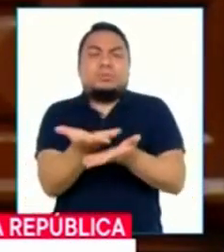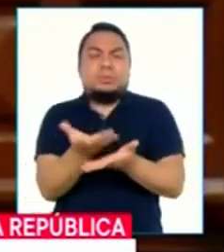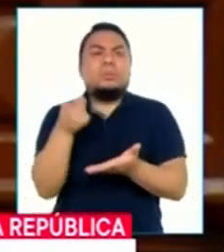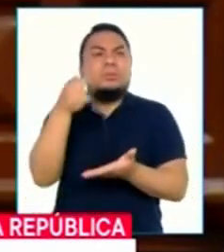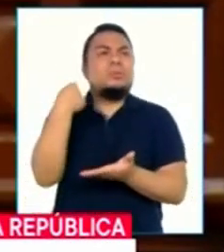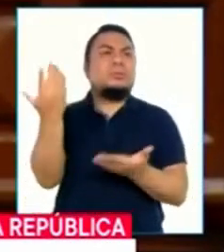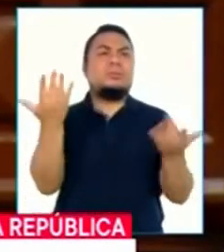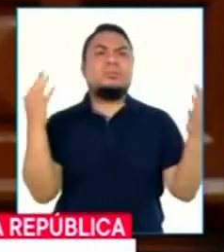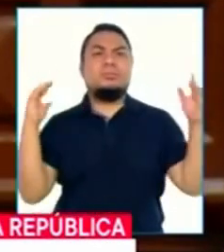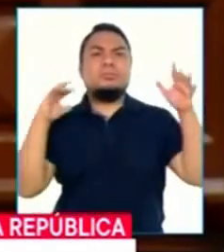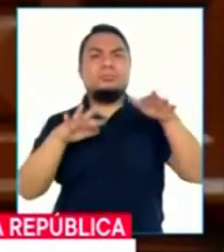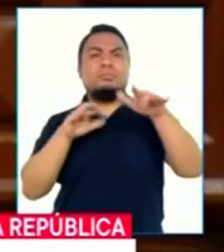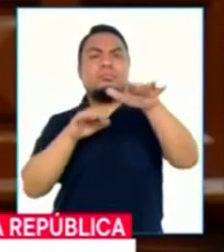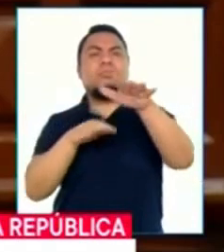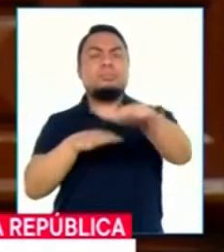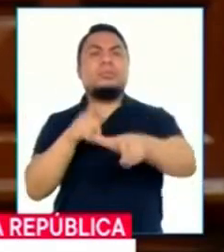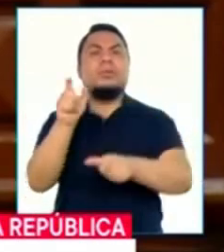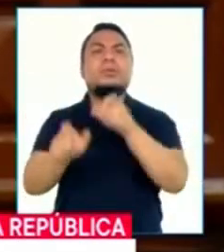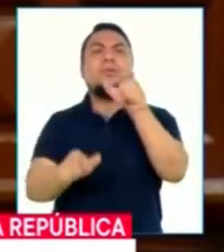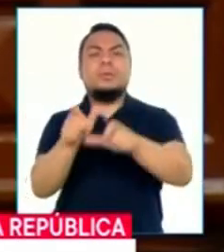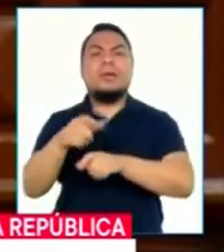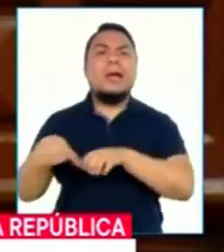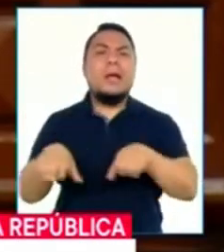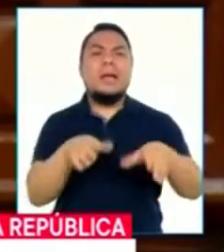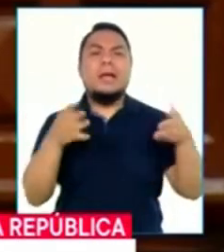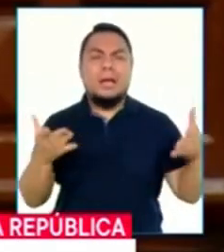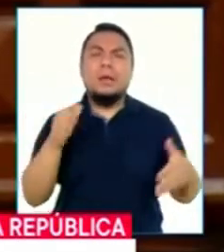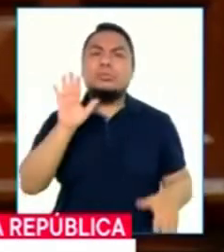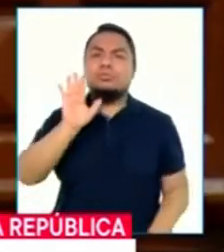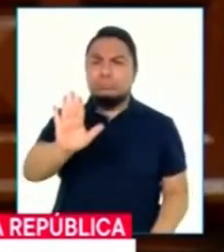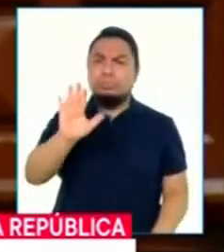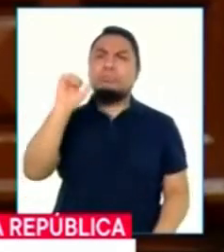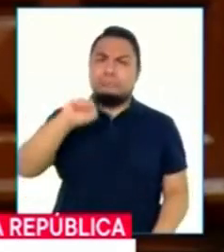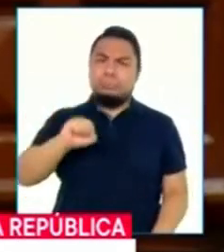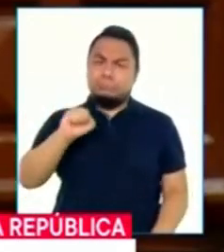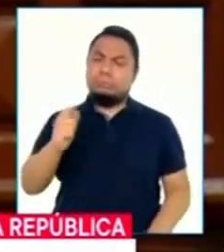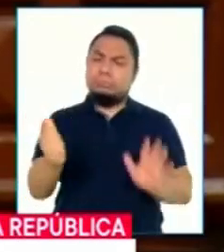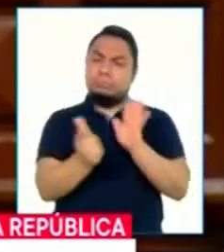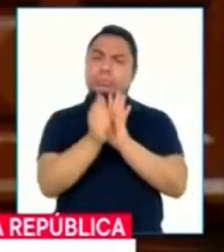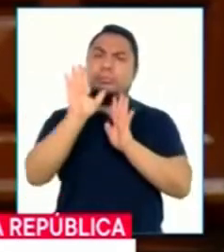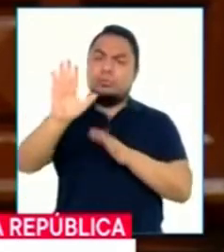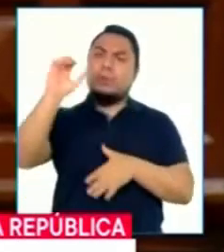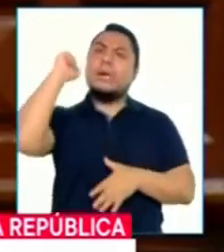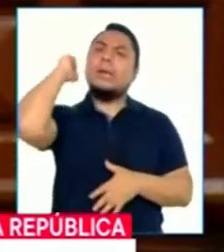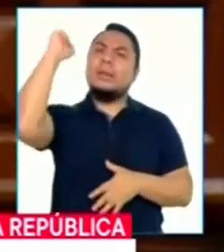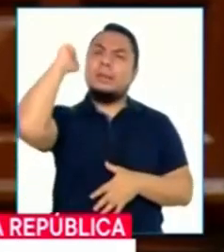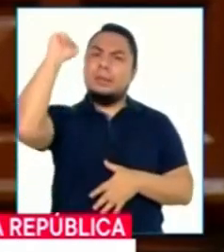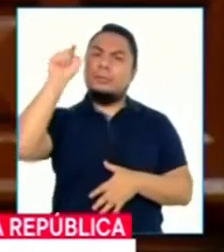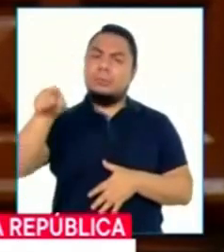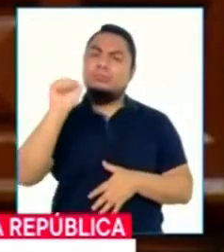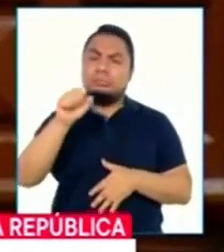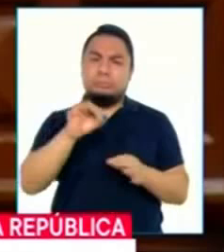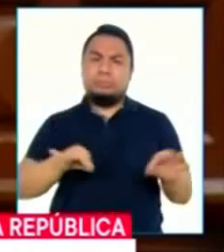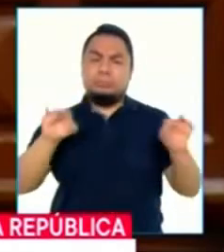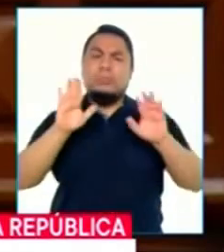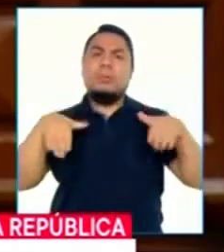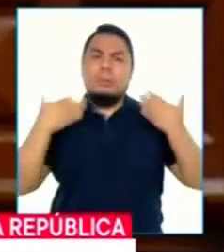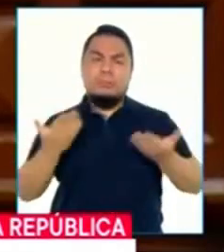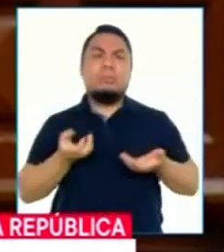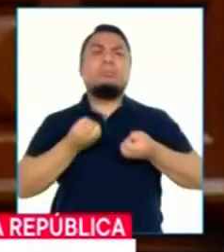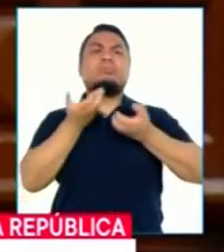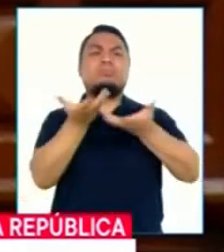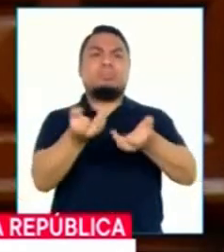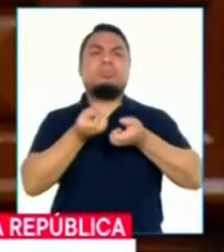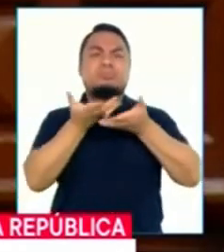la movilización ciudadana realizada en ejercicio legítimo del derecho fundamental a